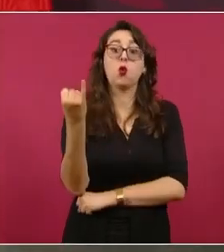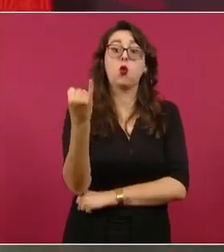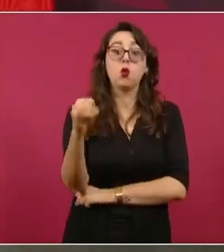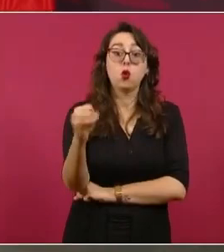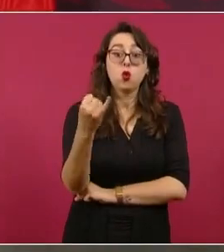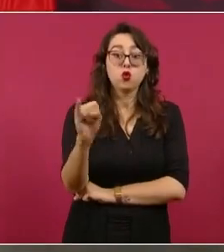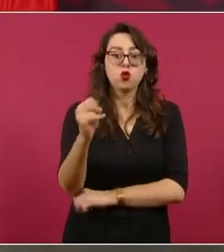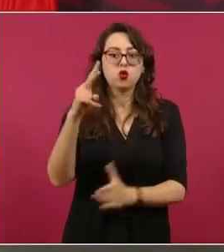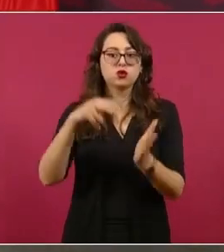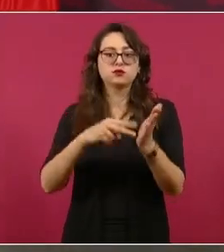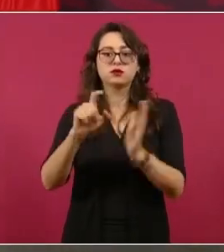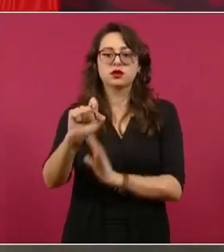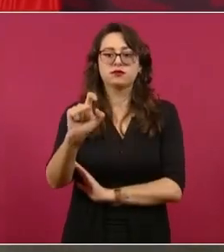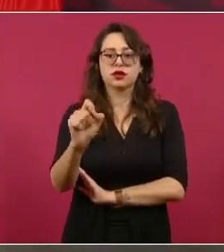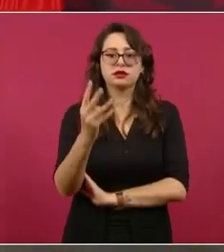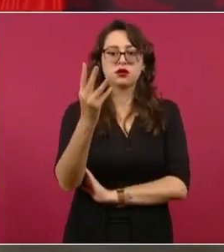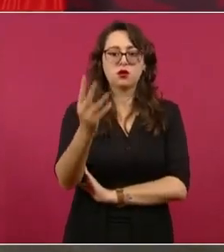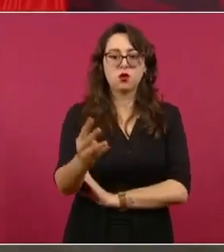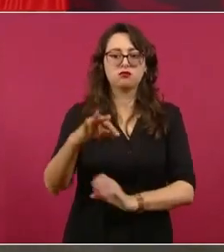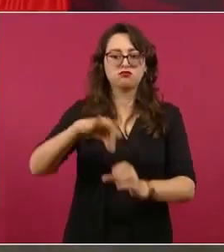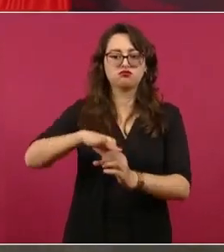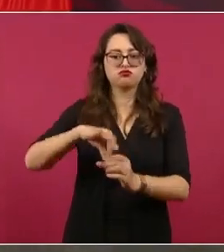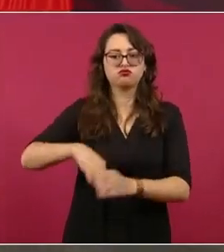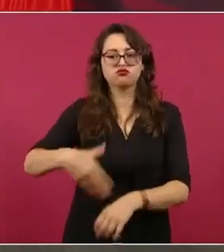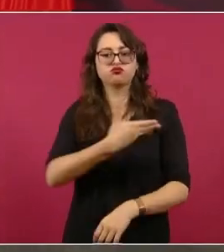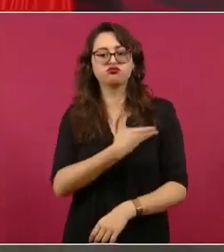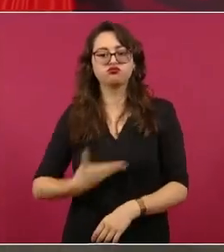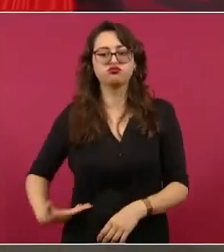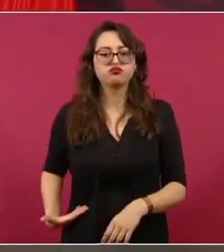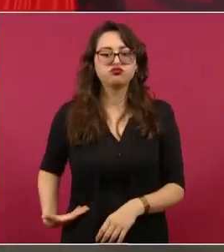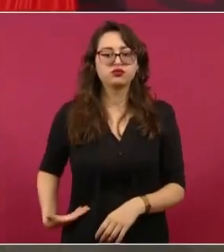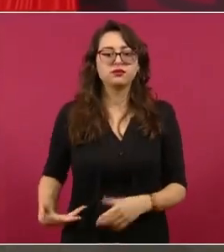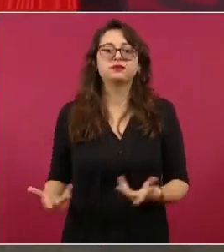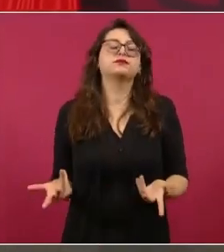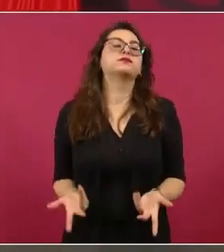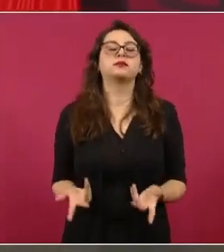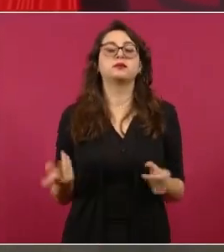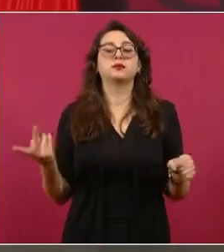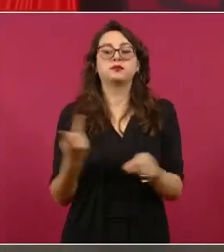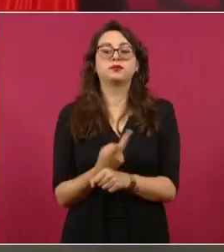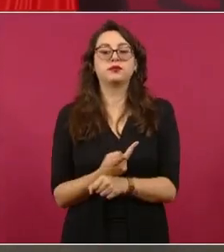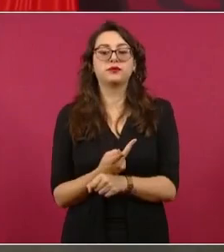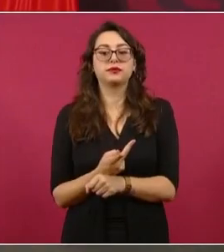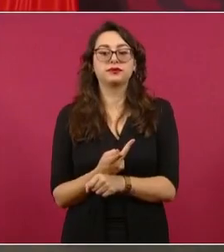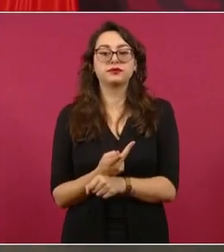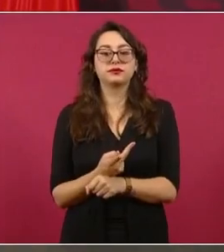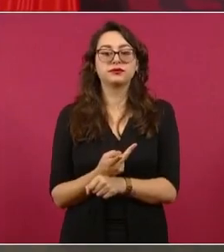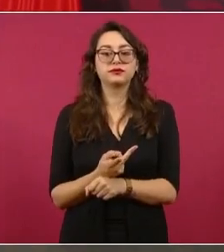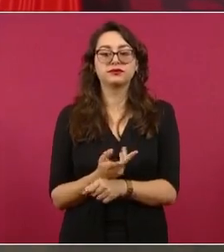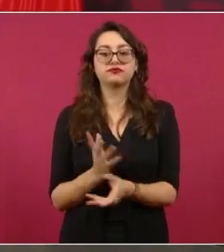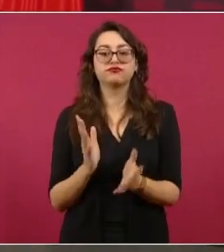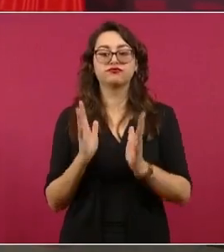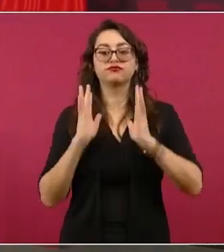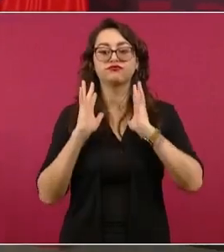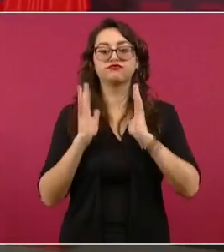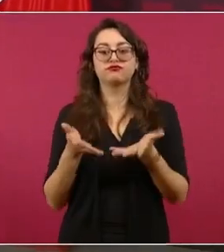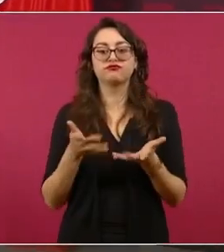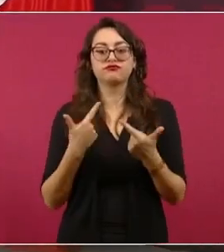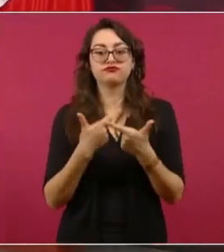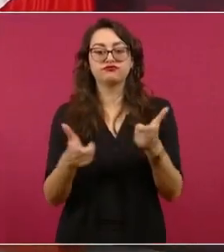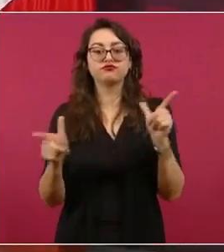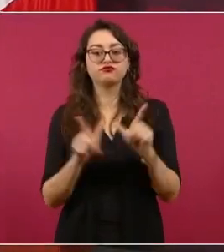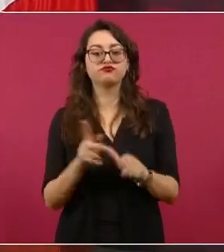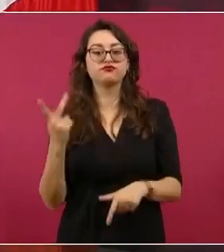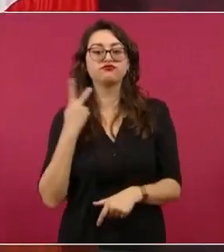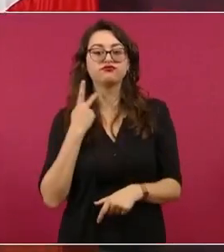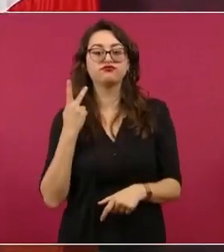presidenciales. Entonces, pues ya en el flanco derecho